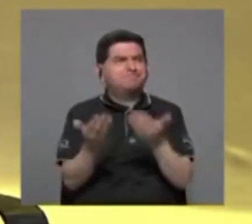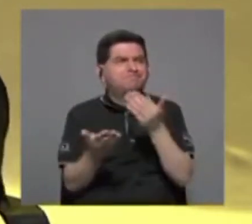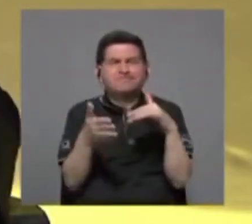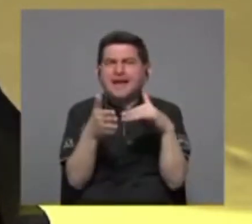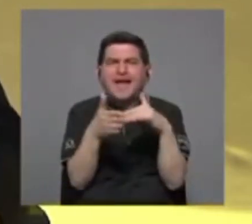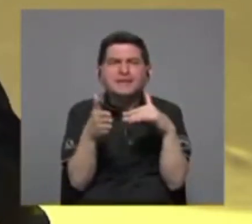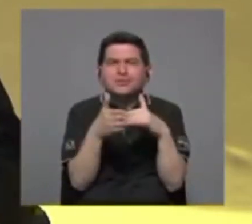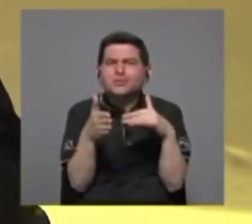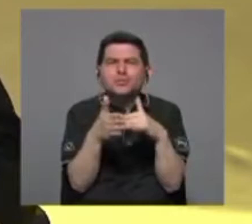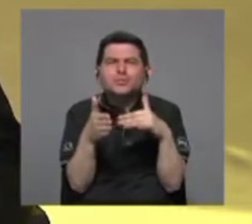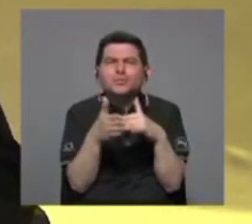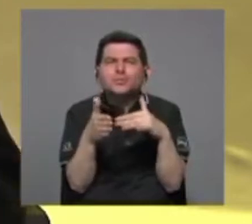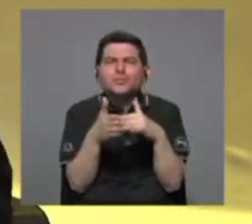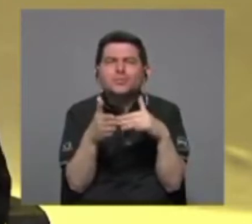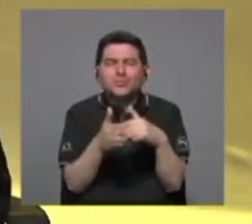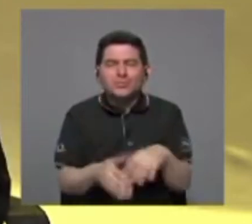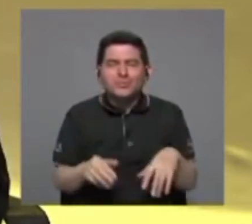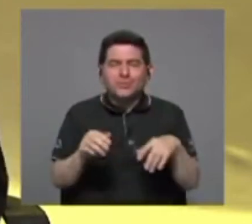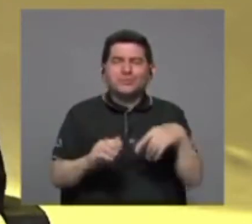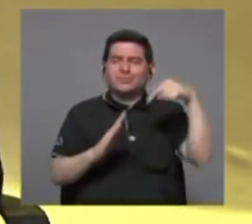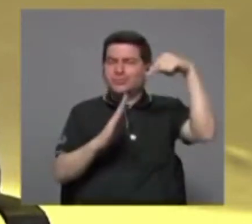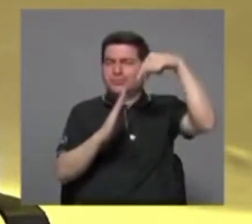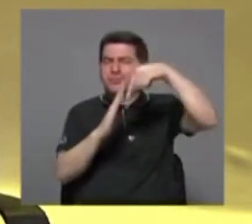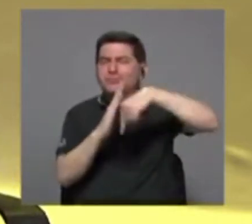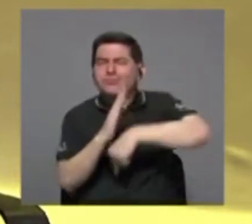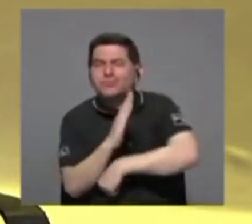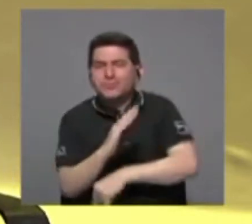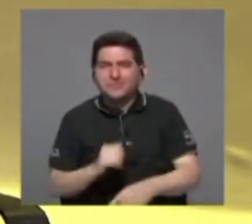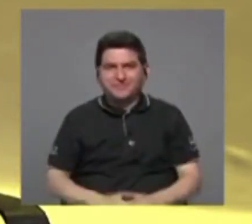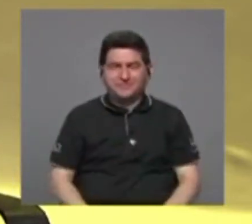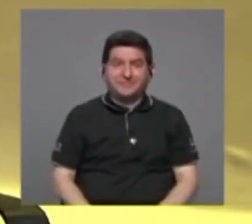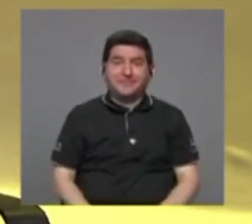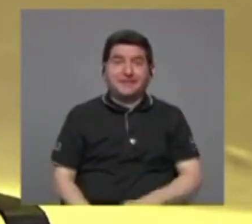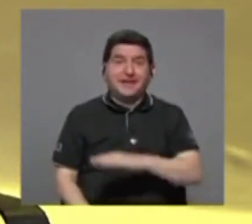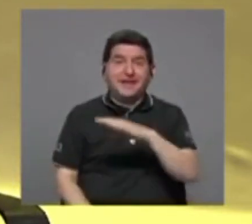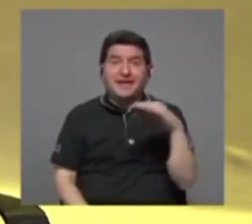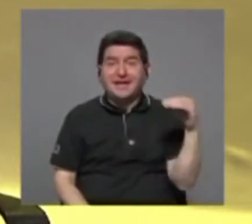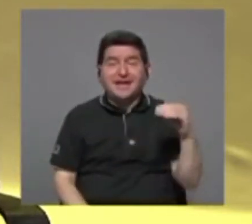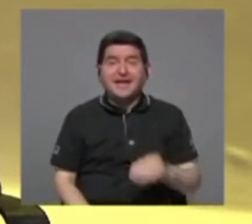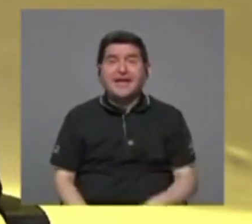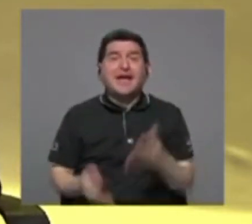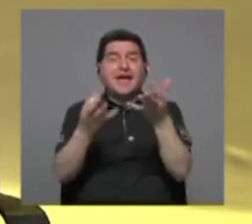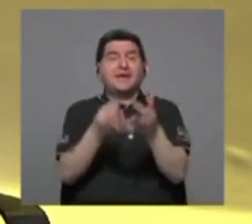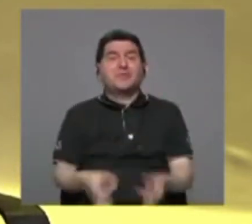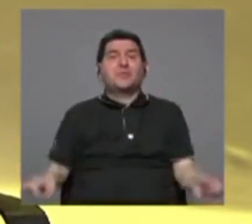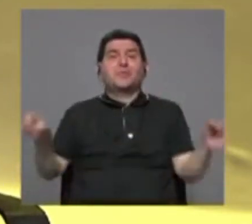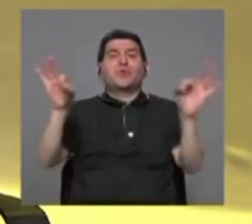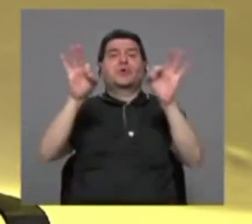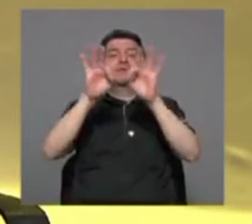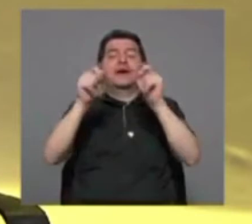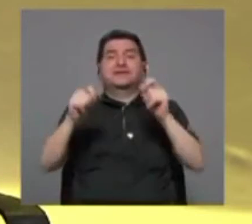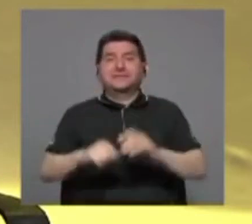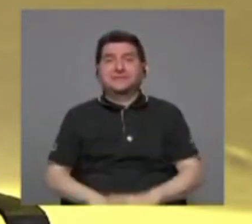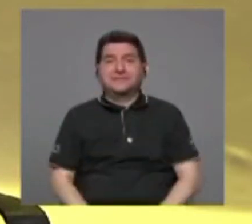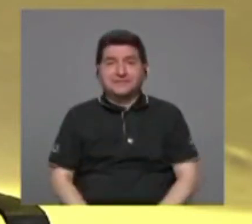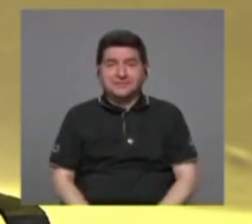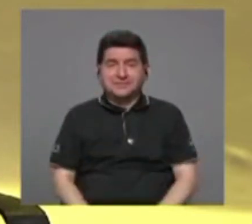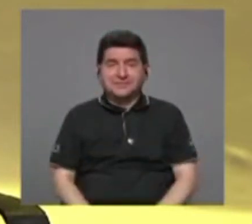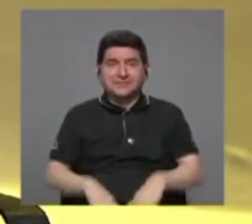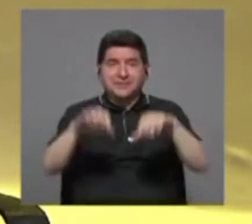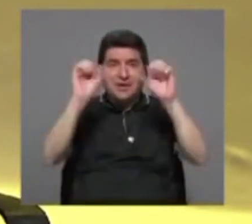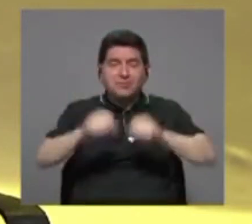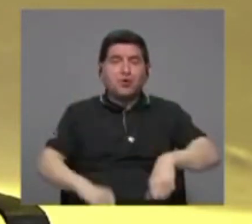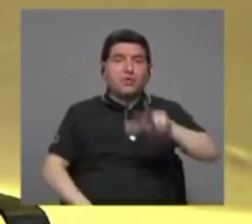estudios de enorme profundidad y relevancia, cómo llegar a